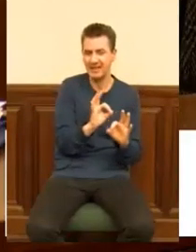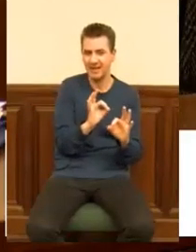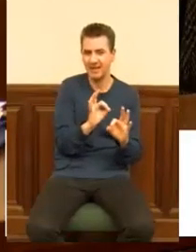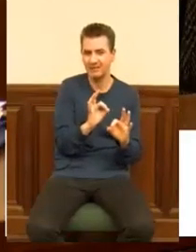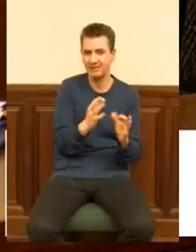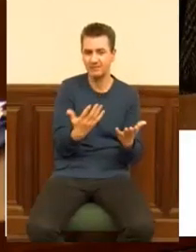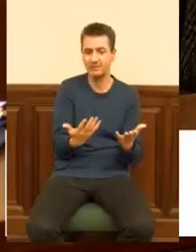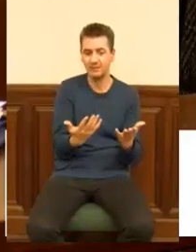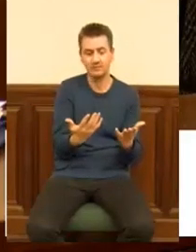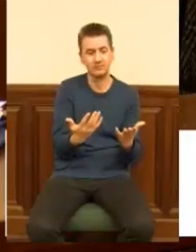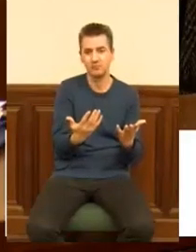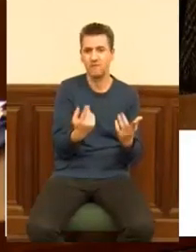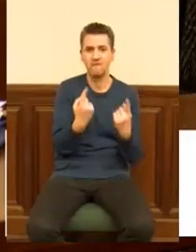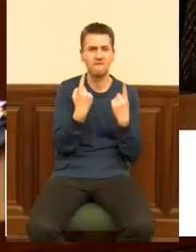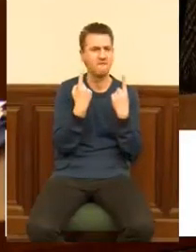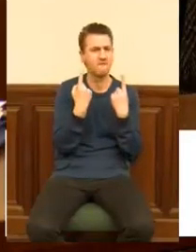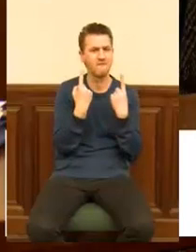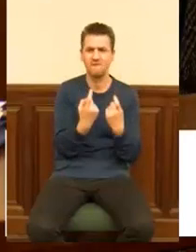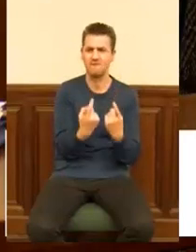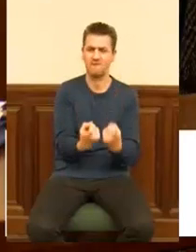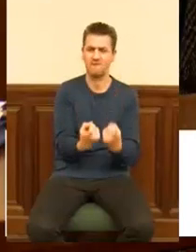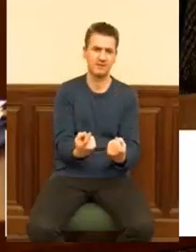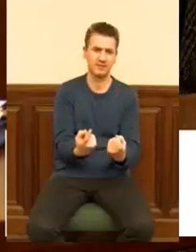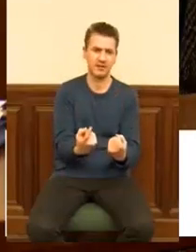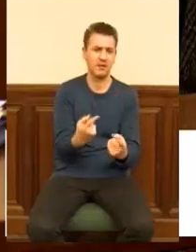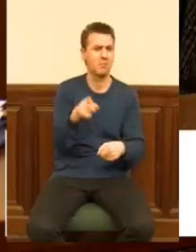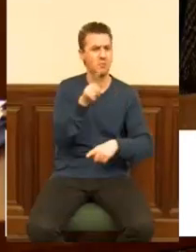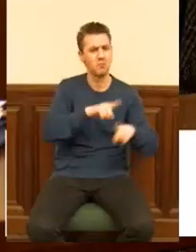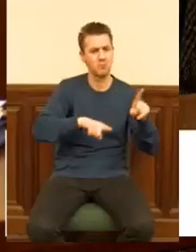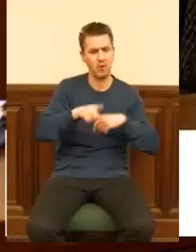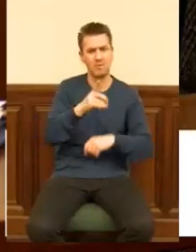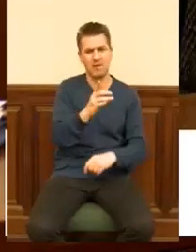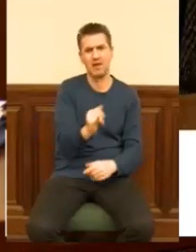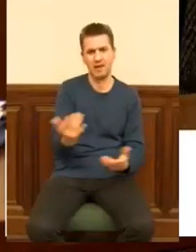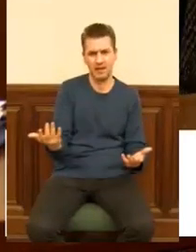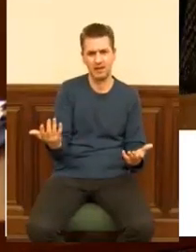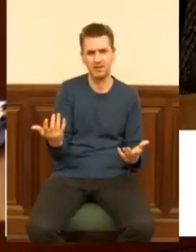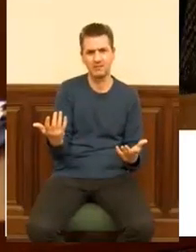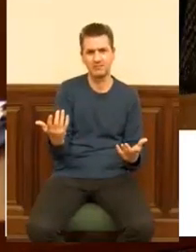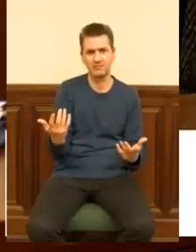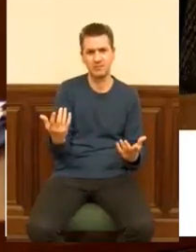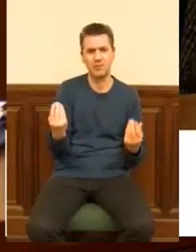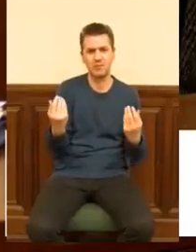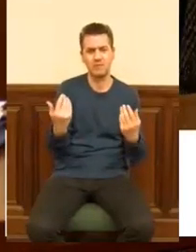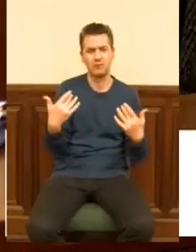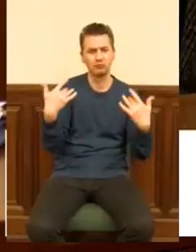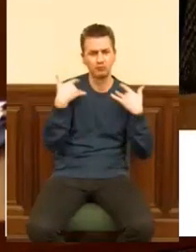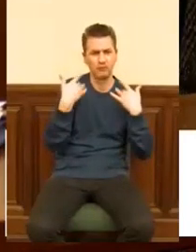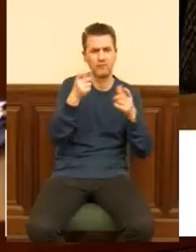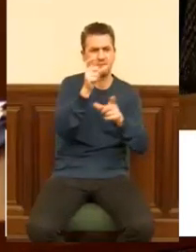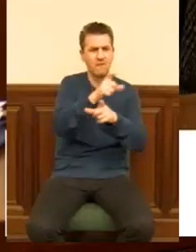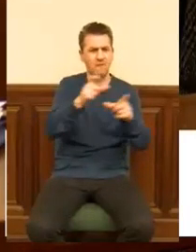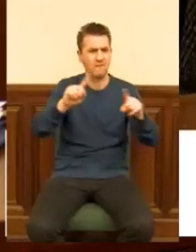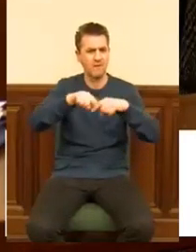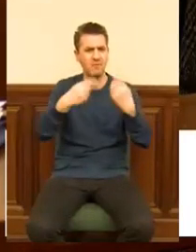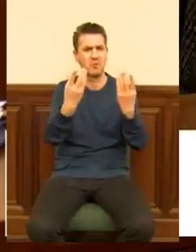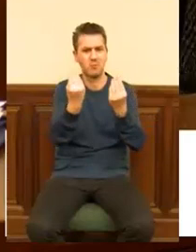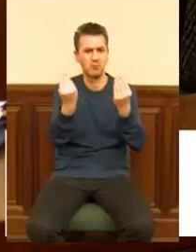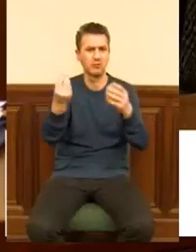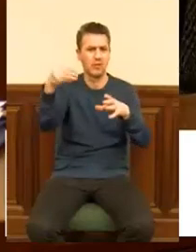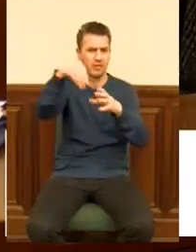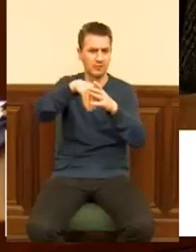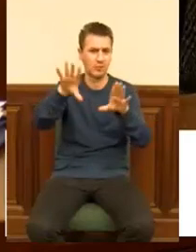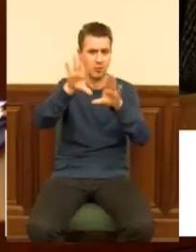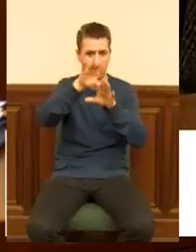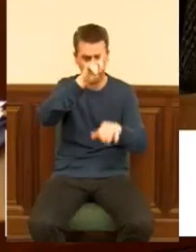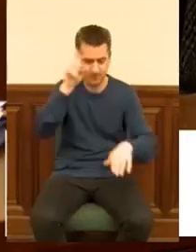pues hay una ausencia absoluta ante un problema que padecen muchas familias de nuestra comunidad.